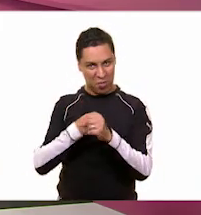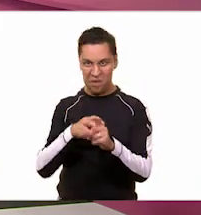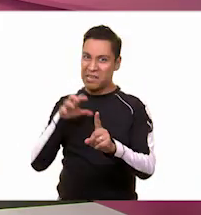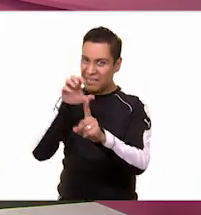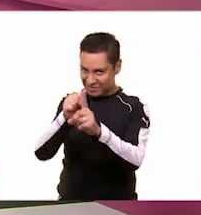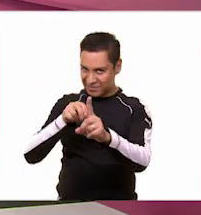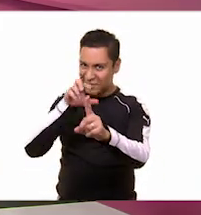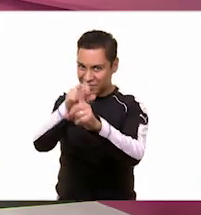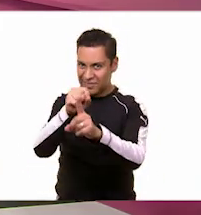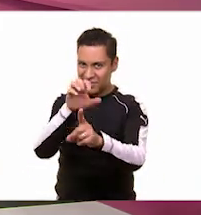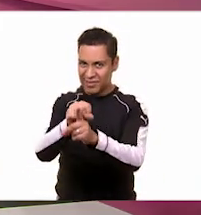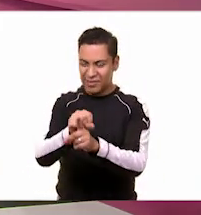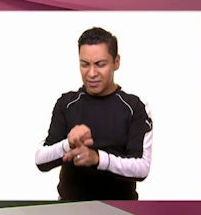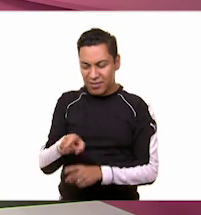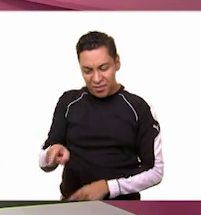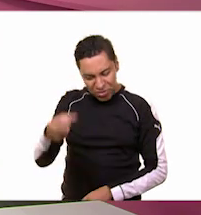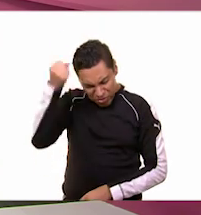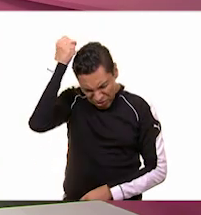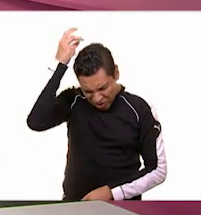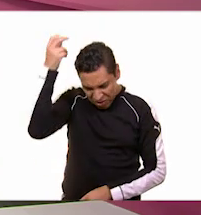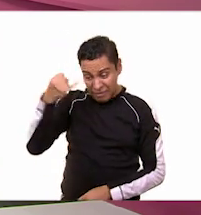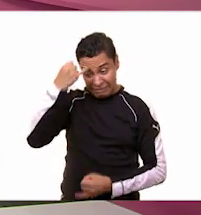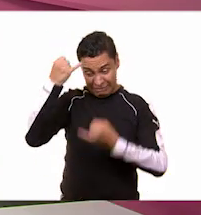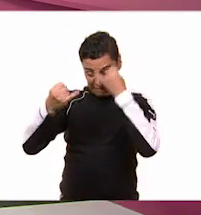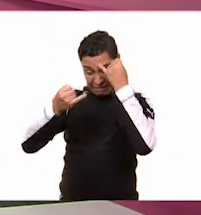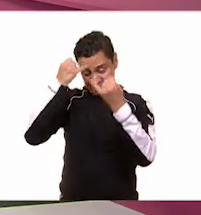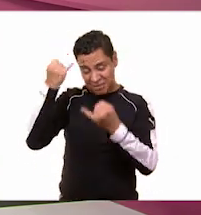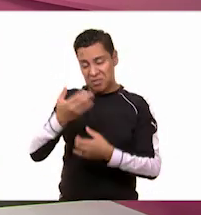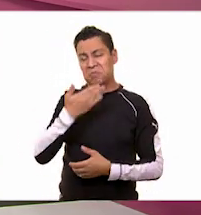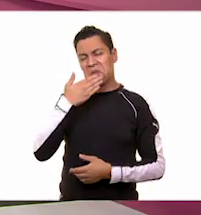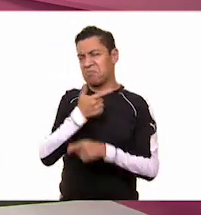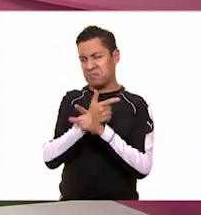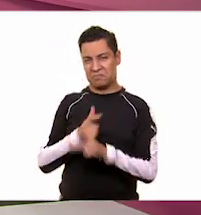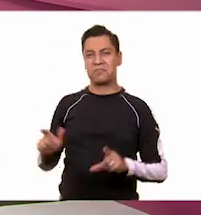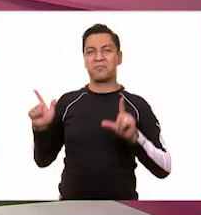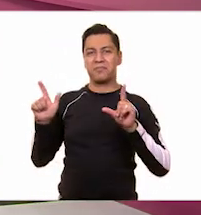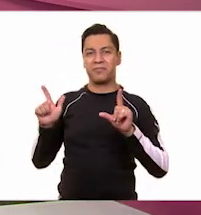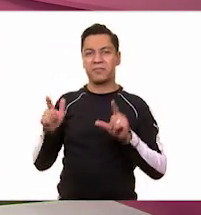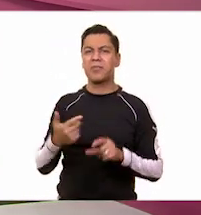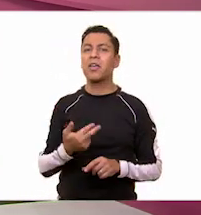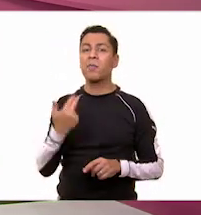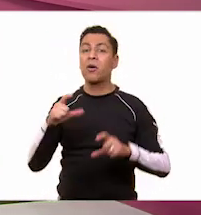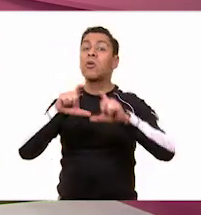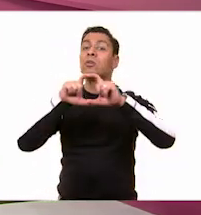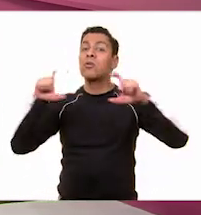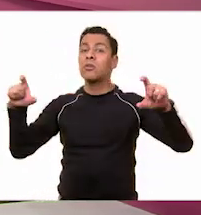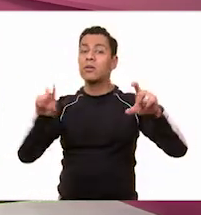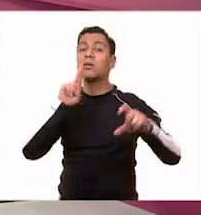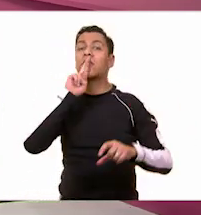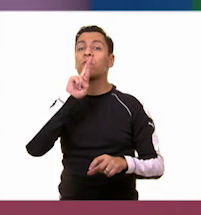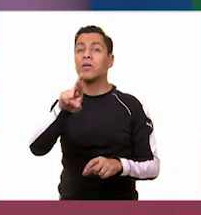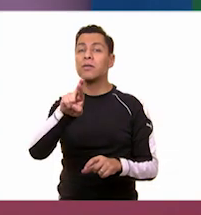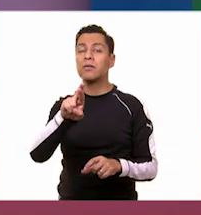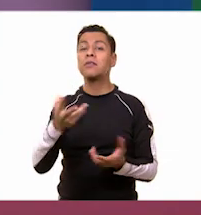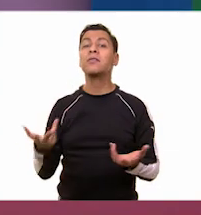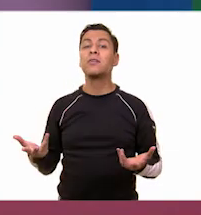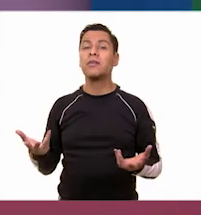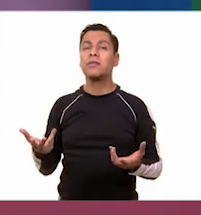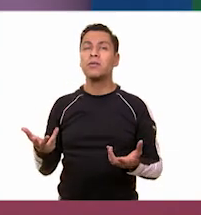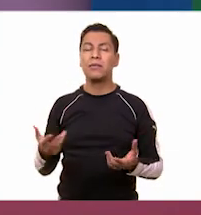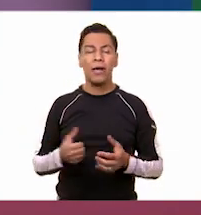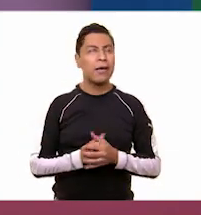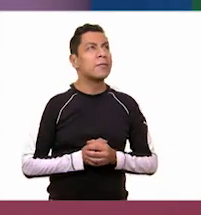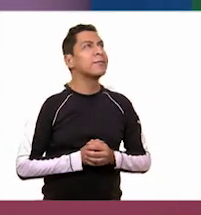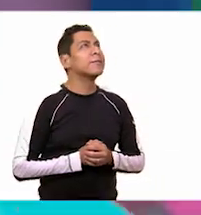Raulito, tú siempre con tus ocurrencias. Ahora, mejor dinos qué anotamos en la respuesta. La respuesta